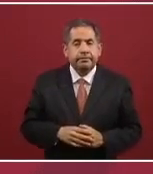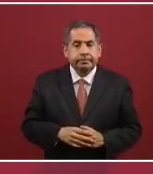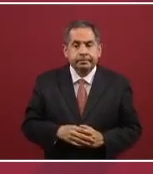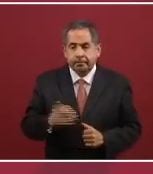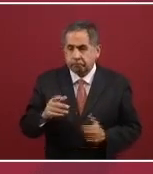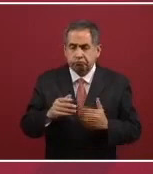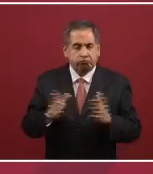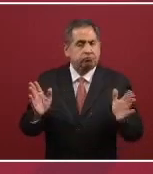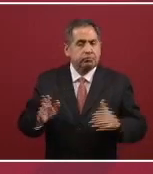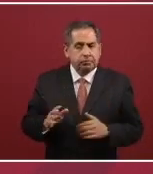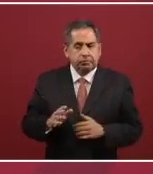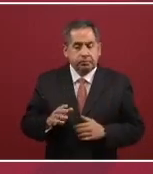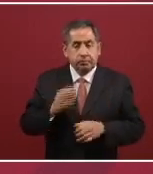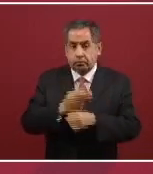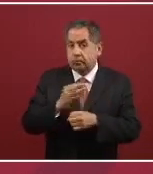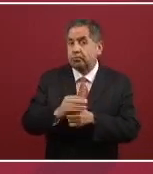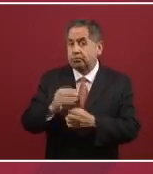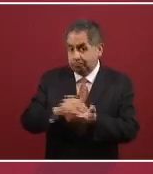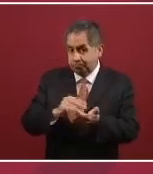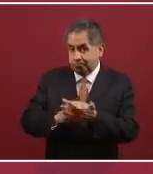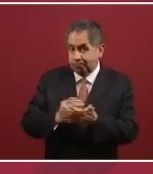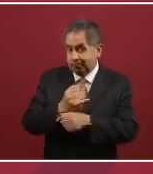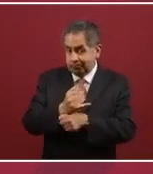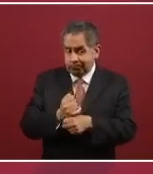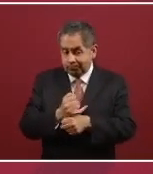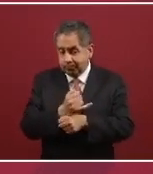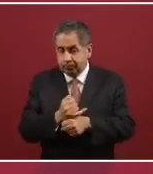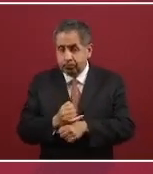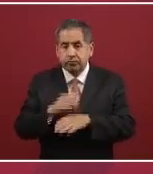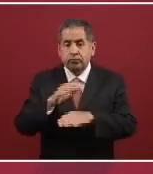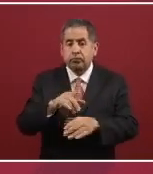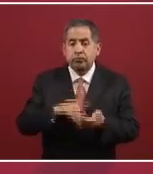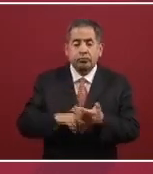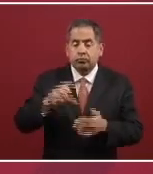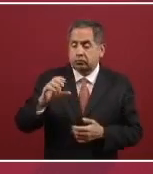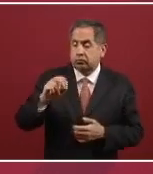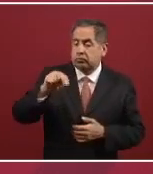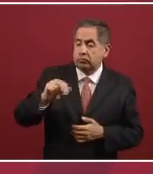Está abierta la investigación sobre lo de la CONADE,